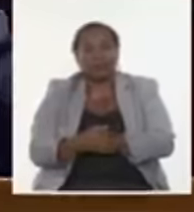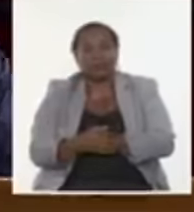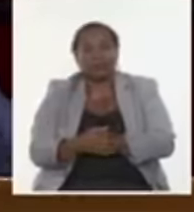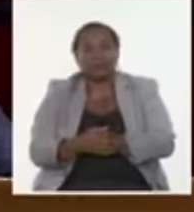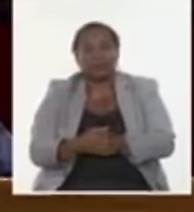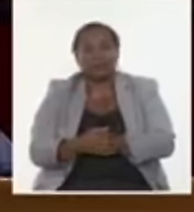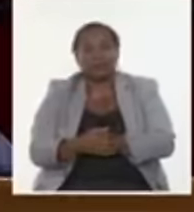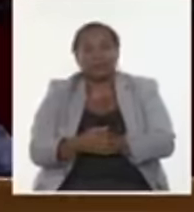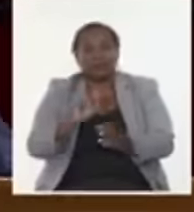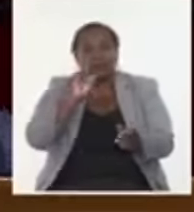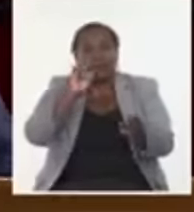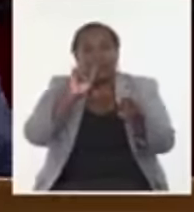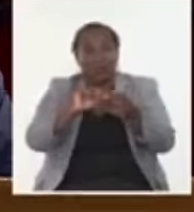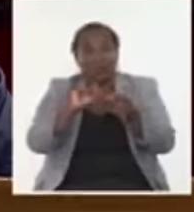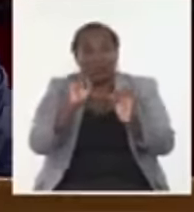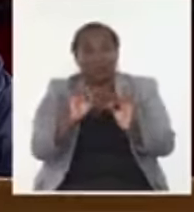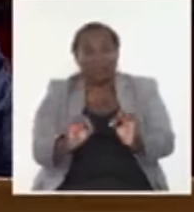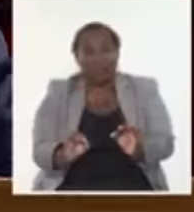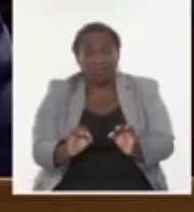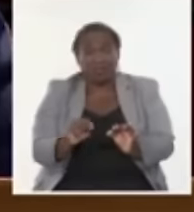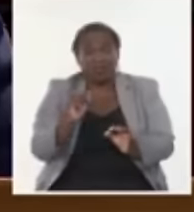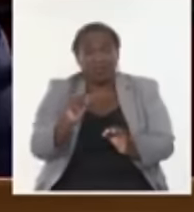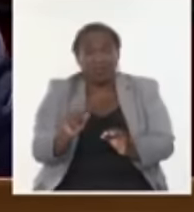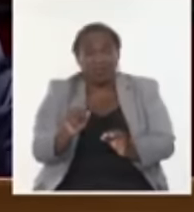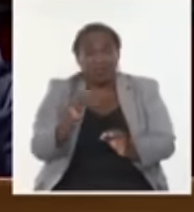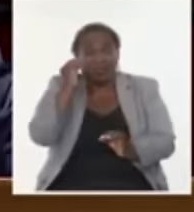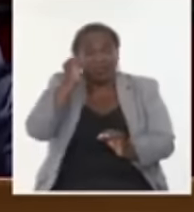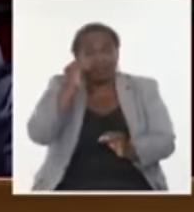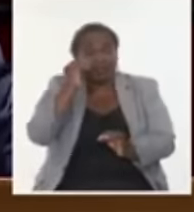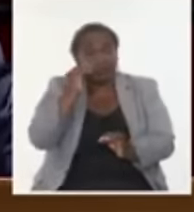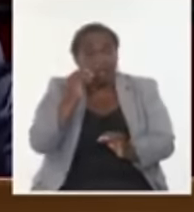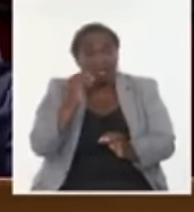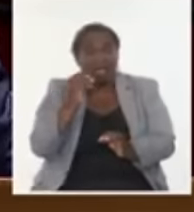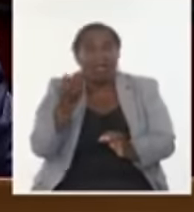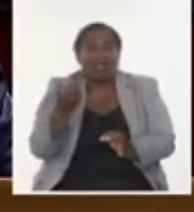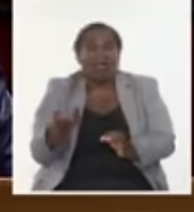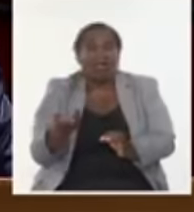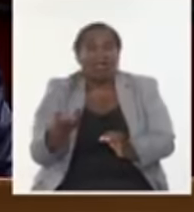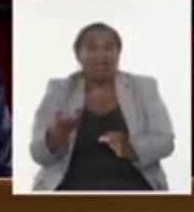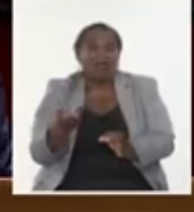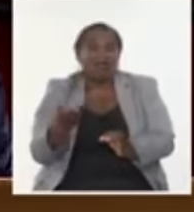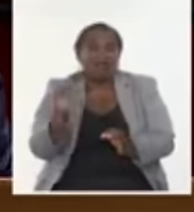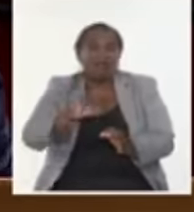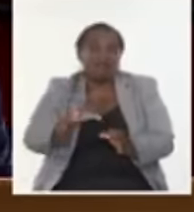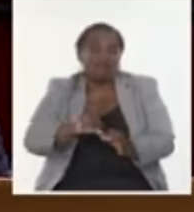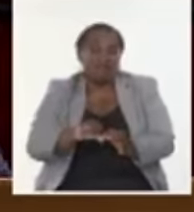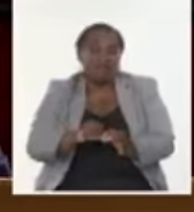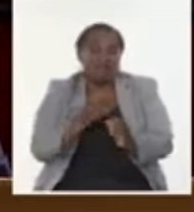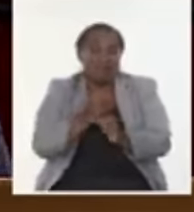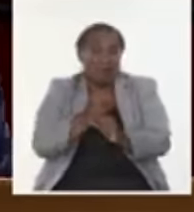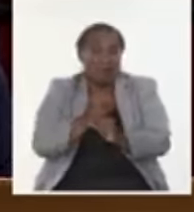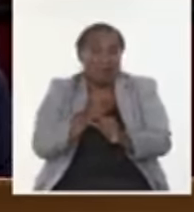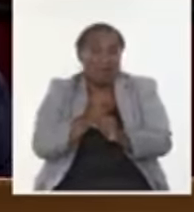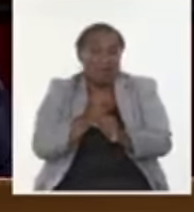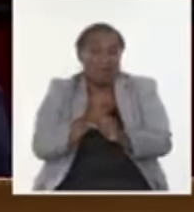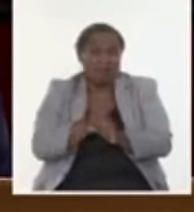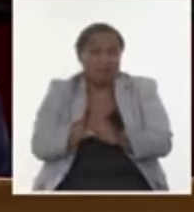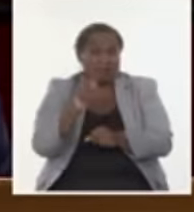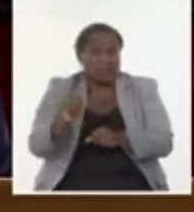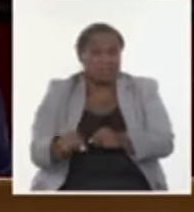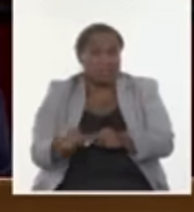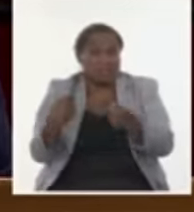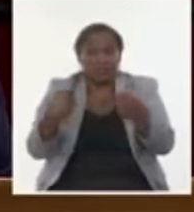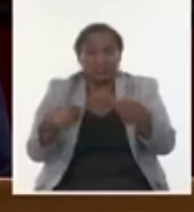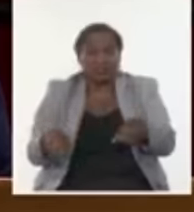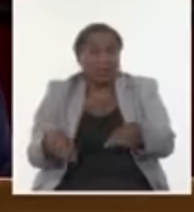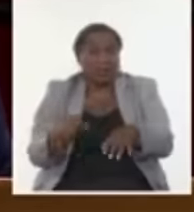Con el propósito de atenuar la creciente fluctuación laboral, que es un fenómeno que estudiamos y le dedicamos tiempo desde la